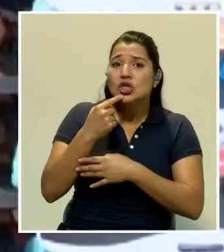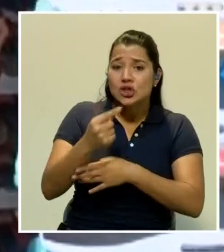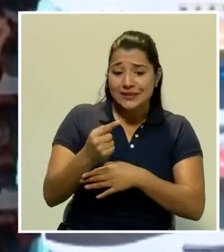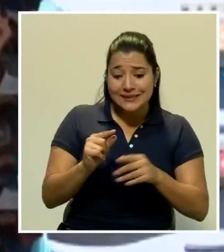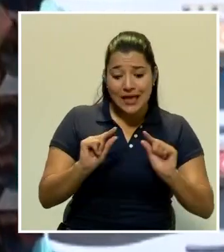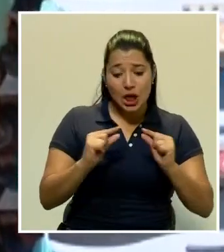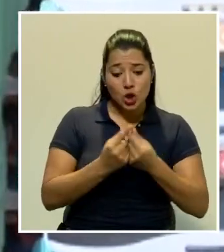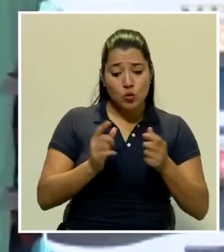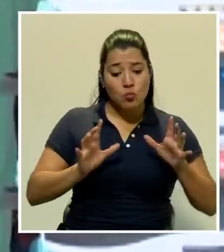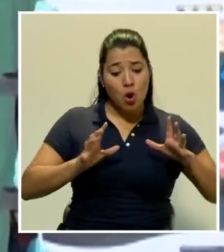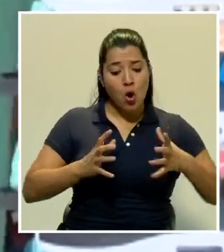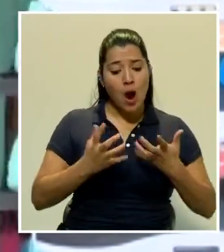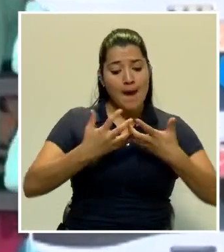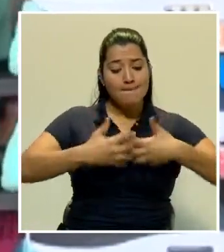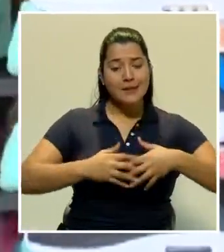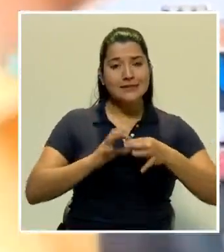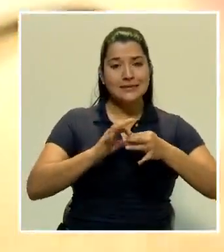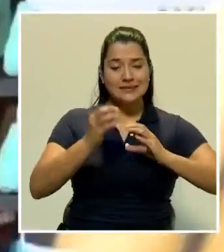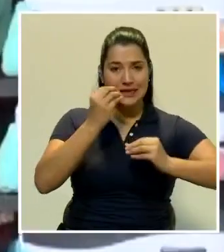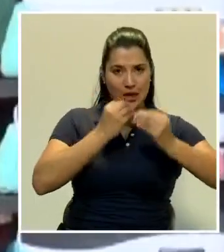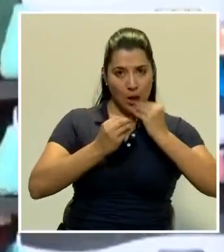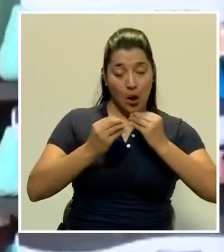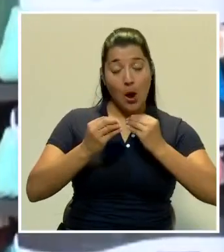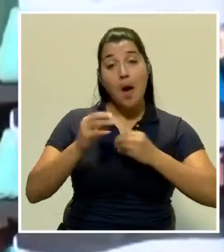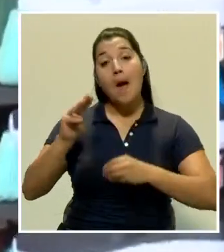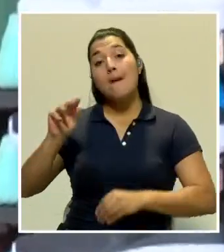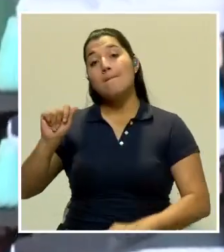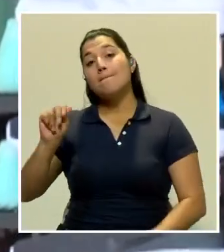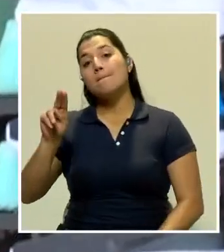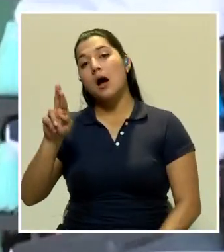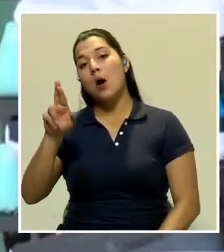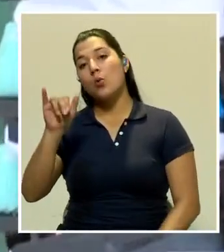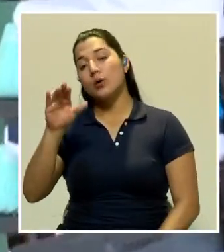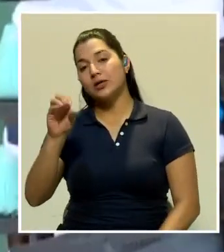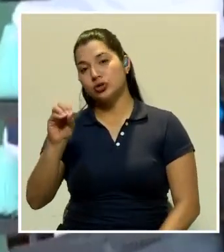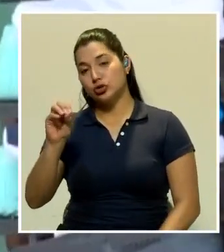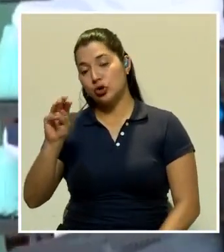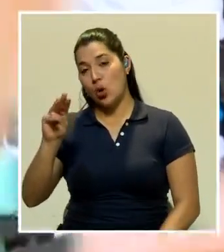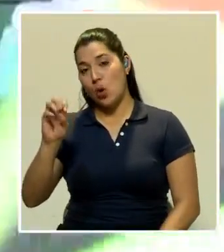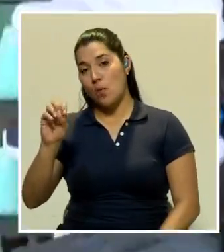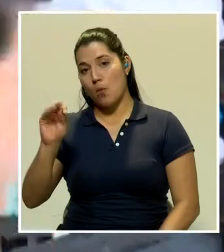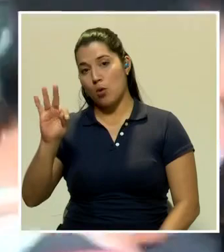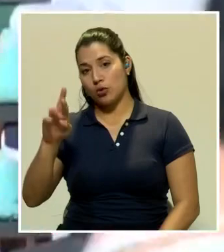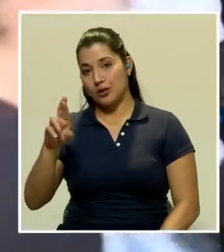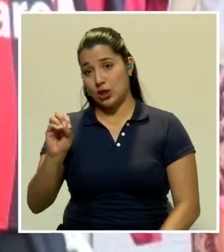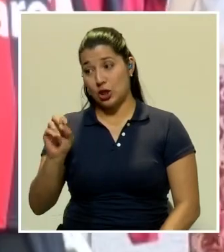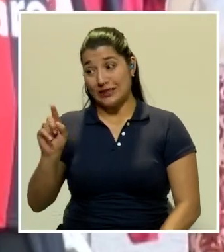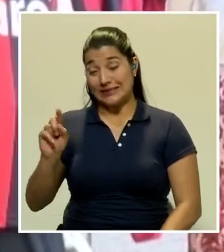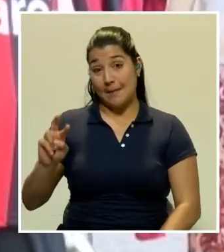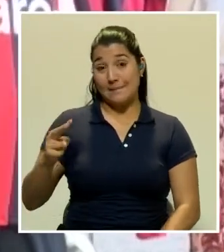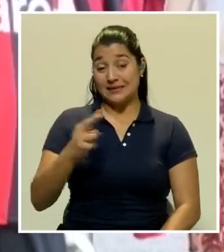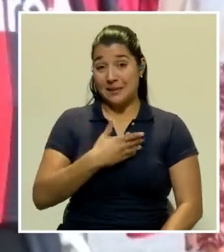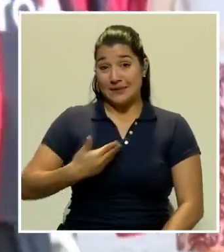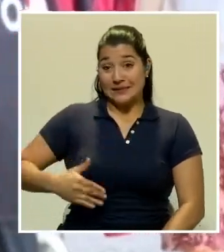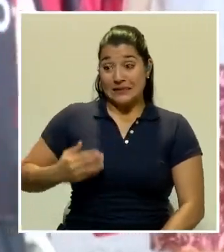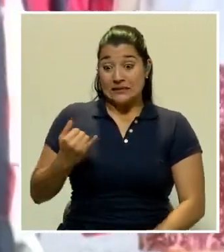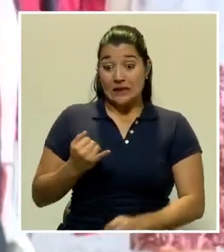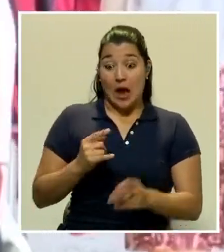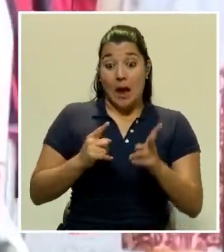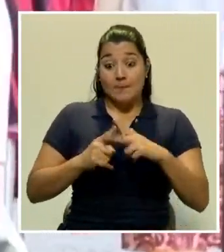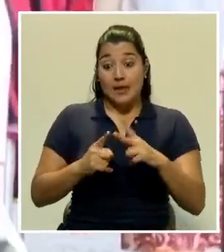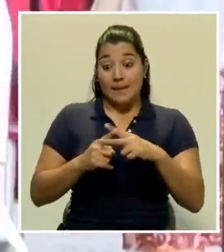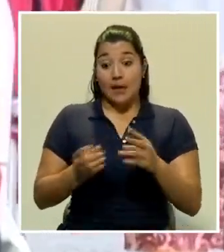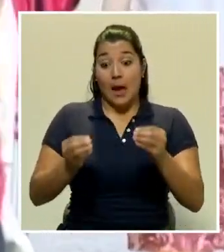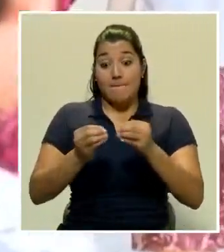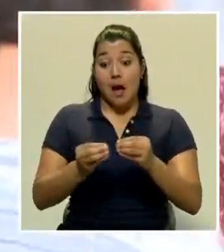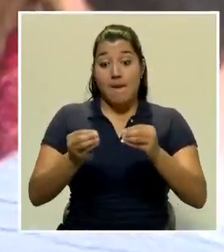al gobierno. Según Mauricio Montero, vicepresidente de esa Cámara, la idea de más impuestos solo empobrece a las familias costarricenses